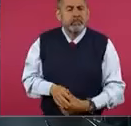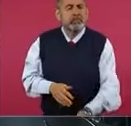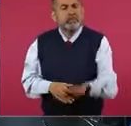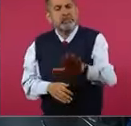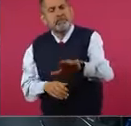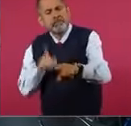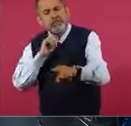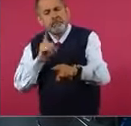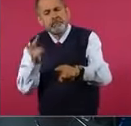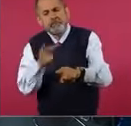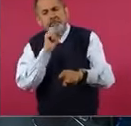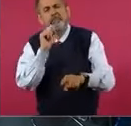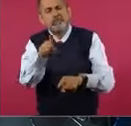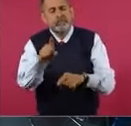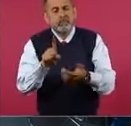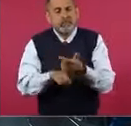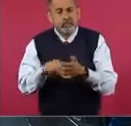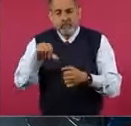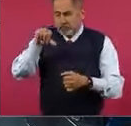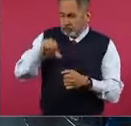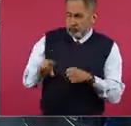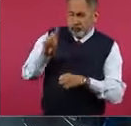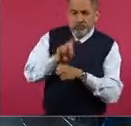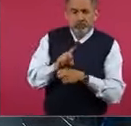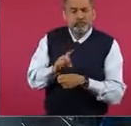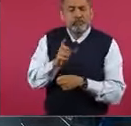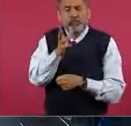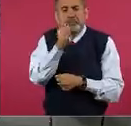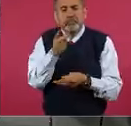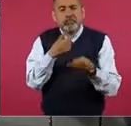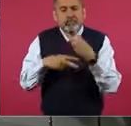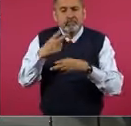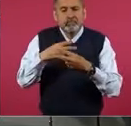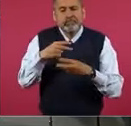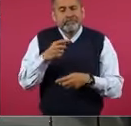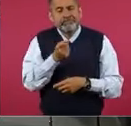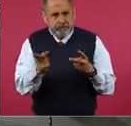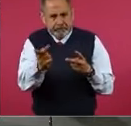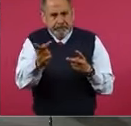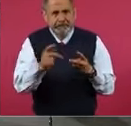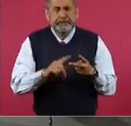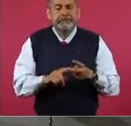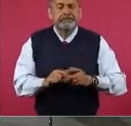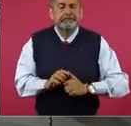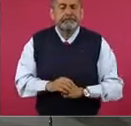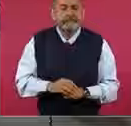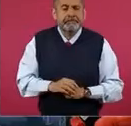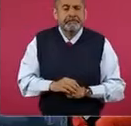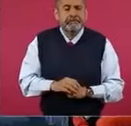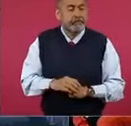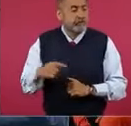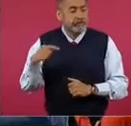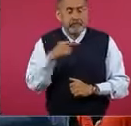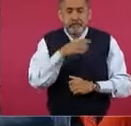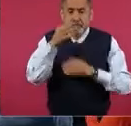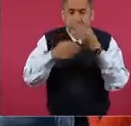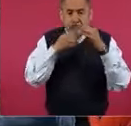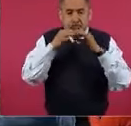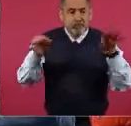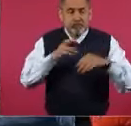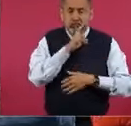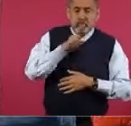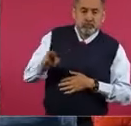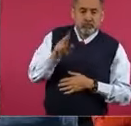con Salazar en una reunión. López Obrador fue claro en su respuesta, no habrá tal conversación. Tras las declaraciones que le respondió